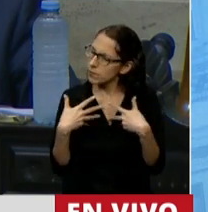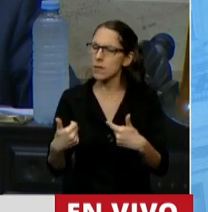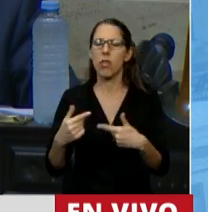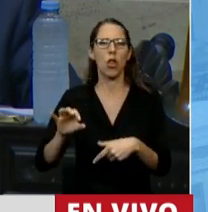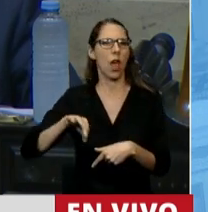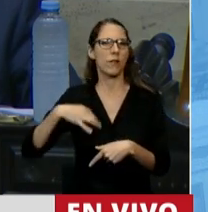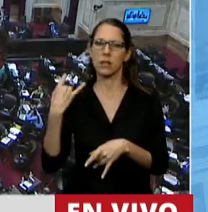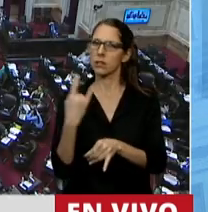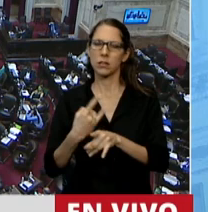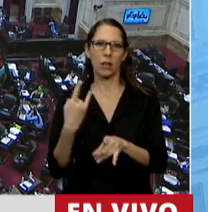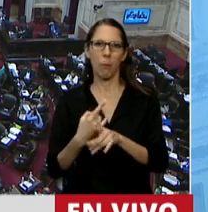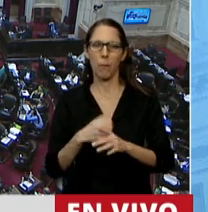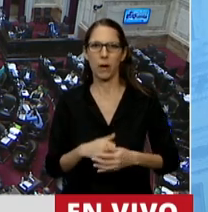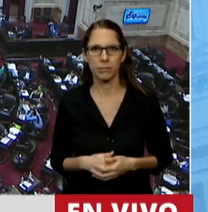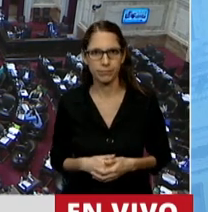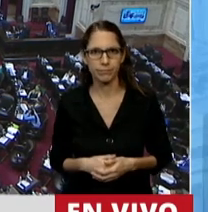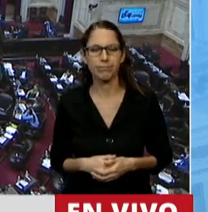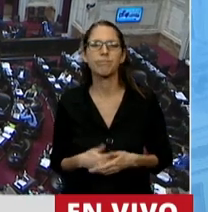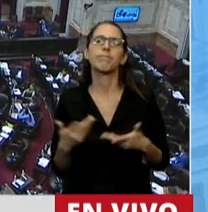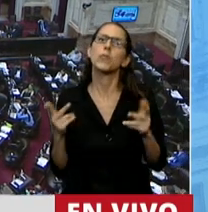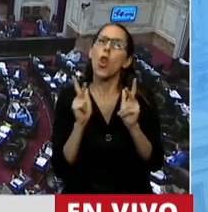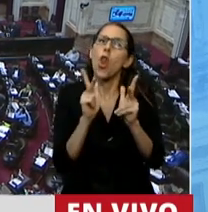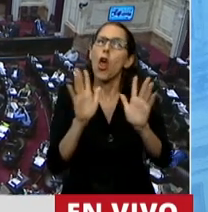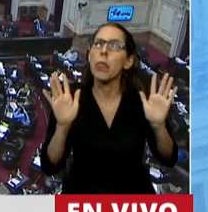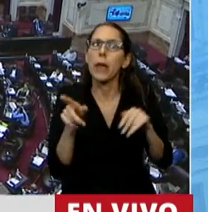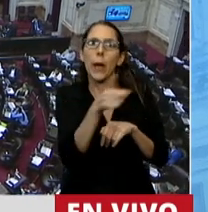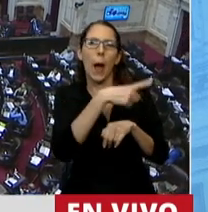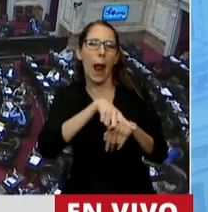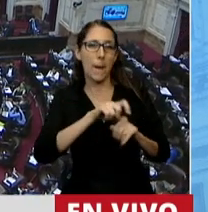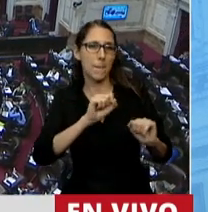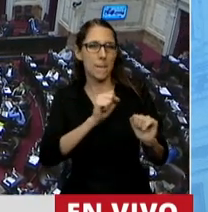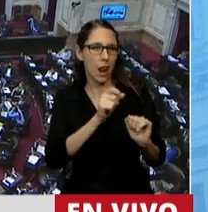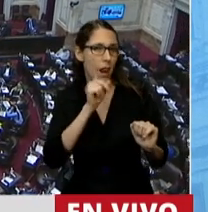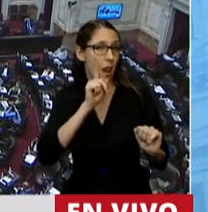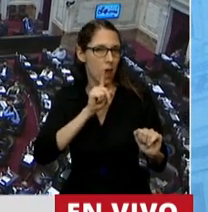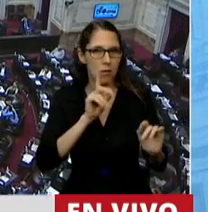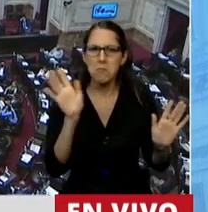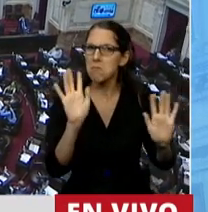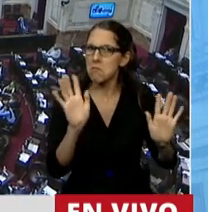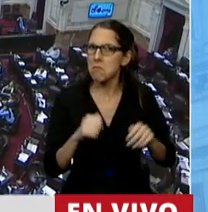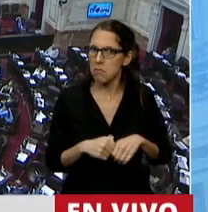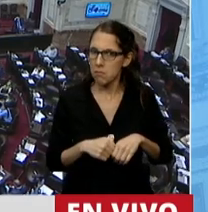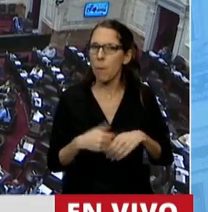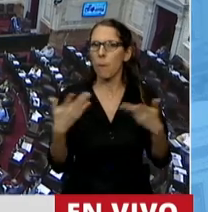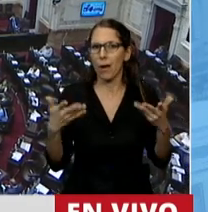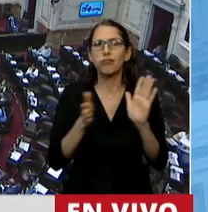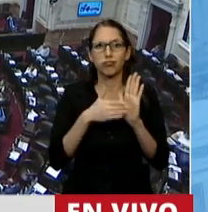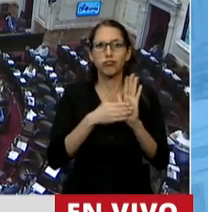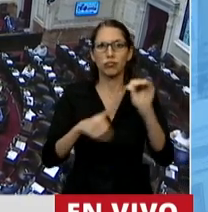Y en la medida que, yo no digo de que tengan mala intención ni nada por el estilo, pero lo dice la